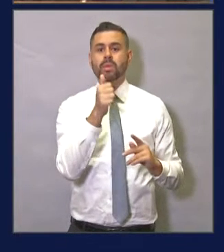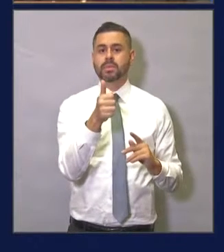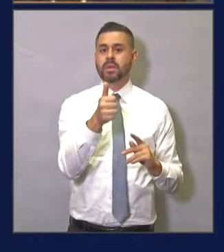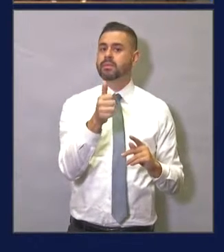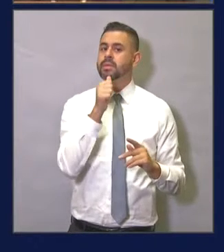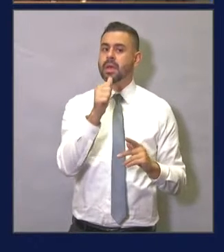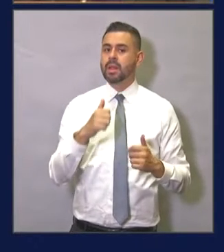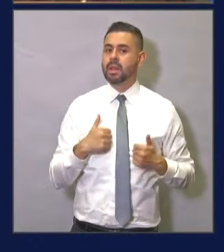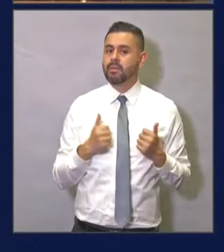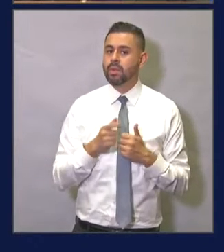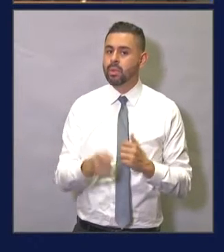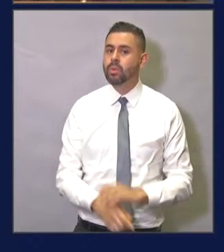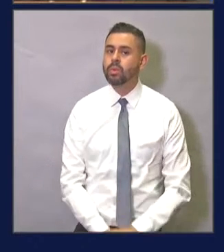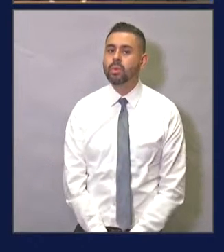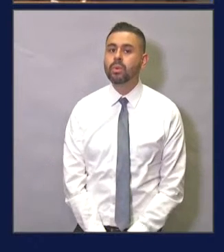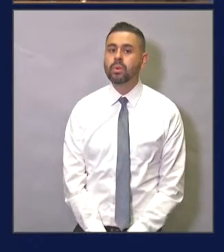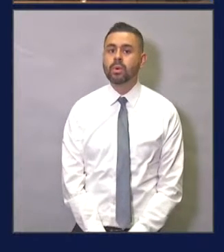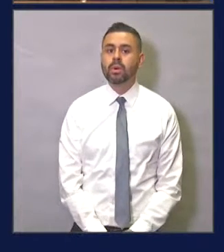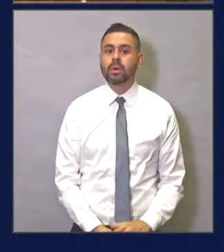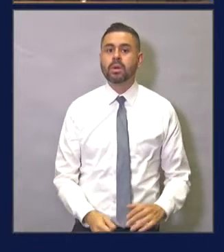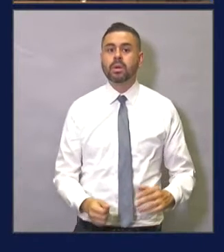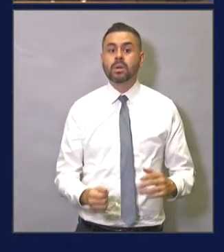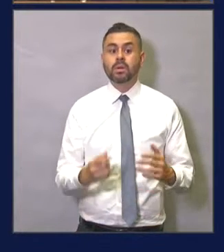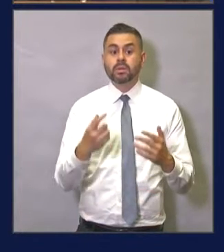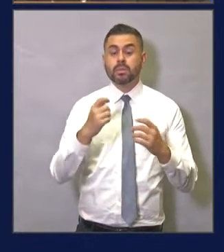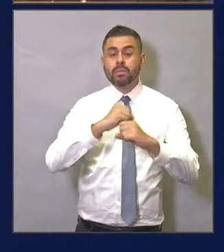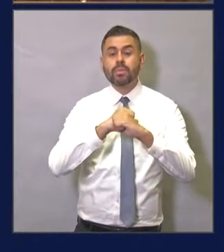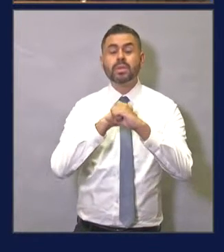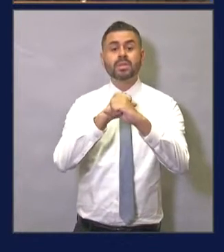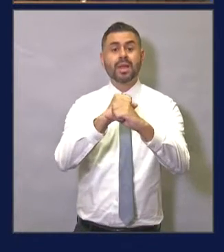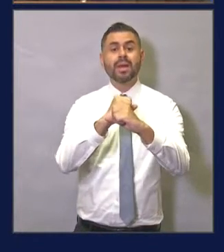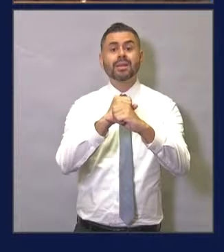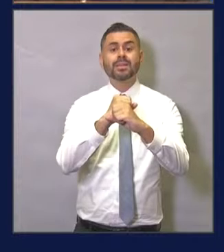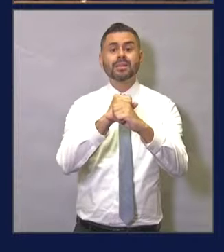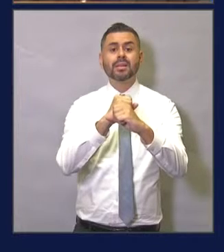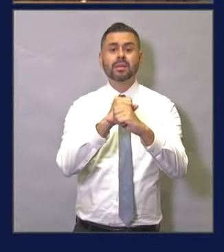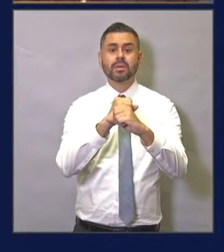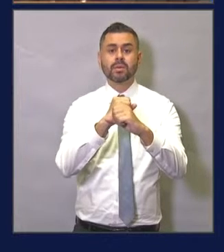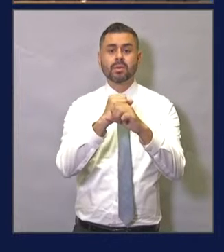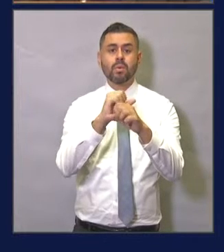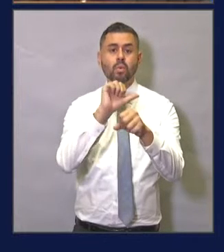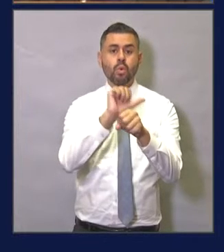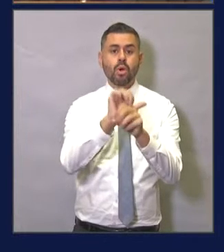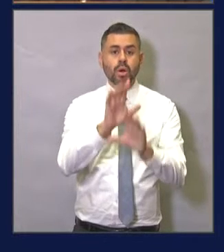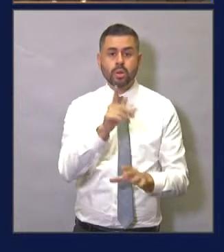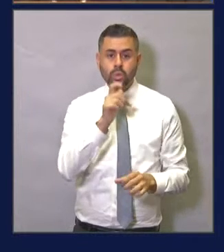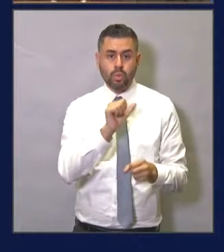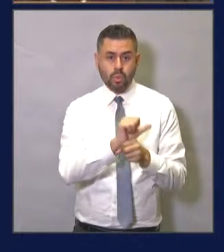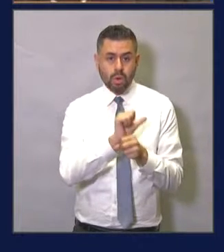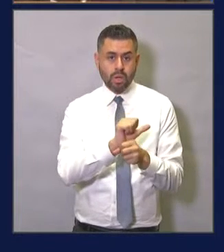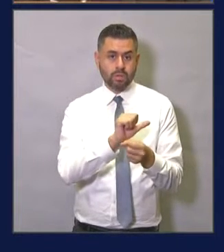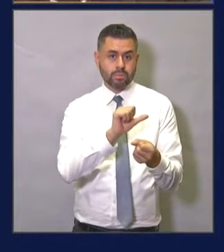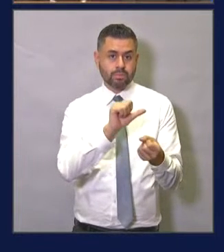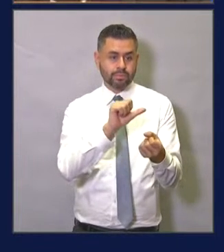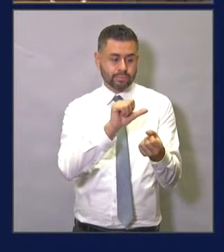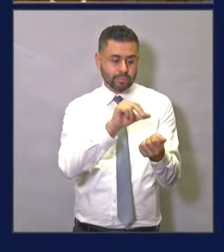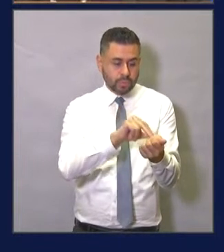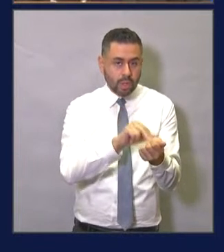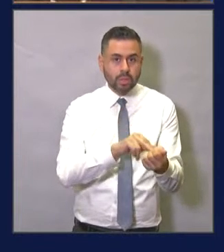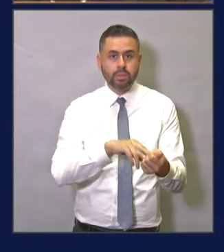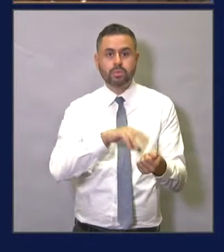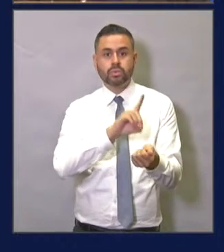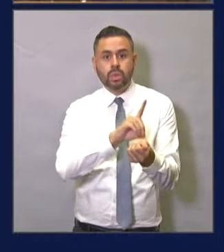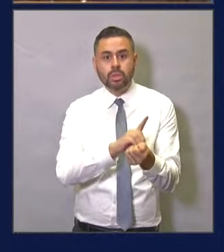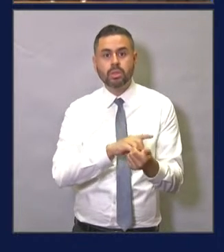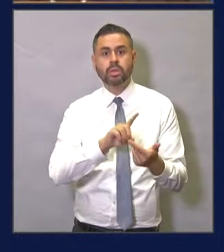hogar. Para proteger a nuestros trabajadores esenciales, todos deben seguir las directrices de